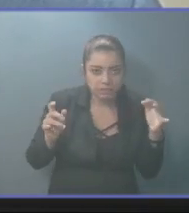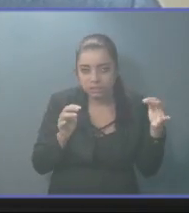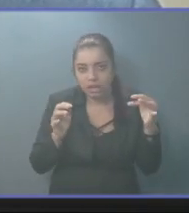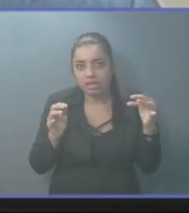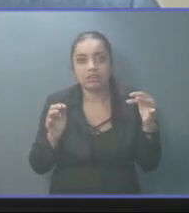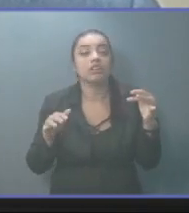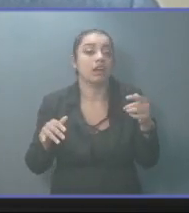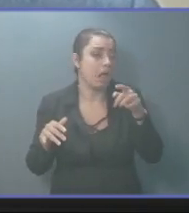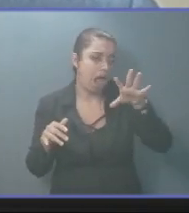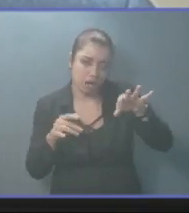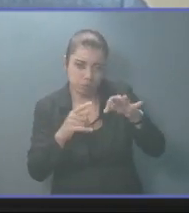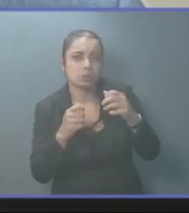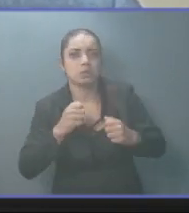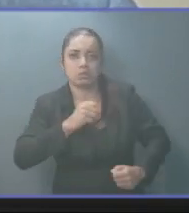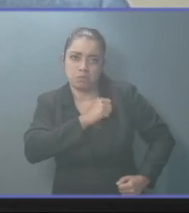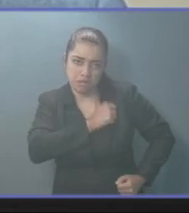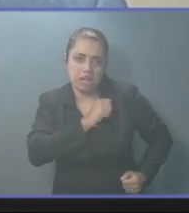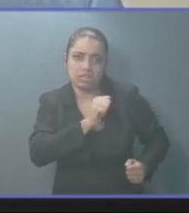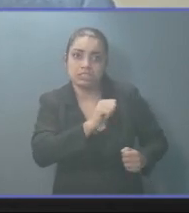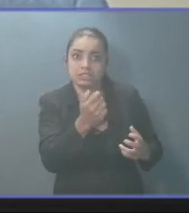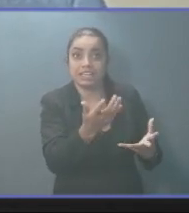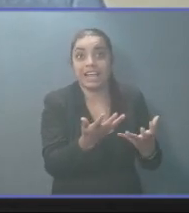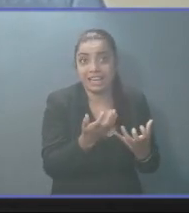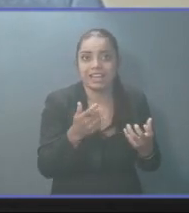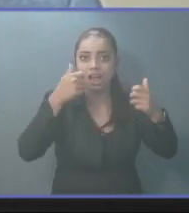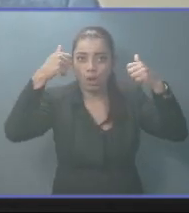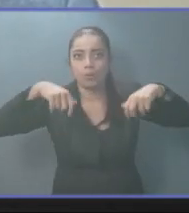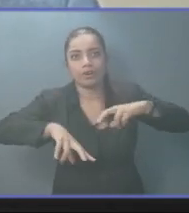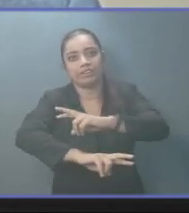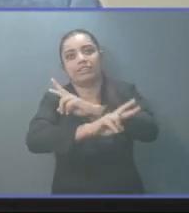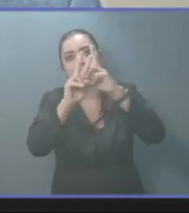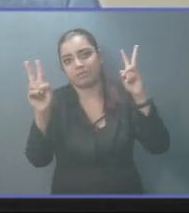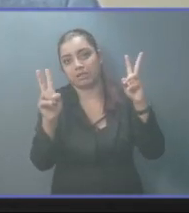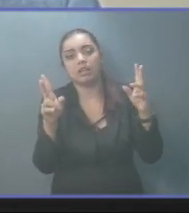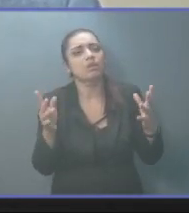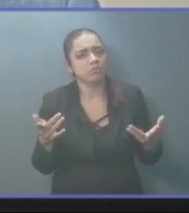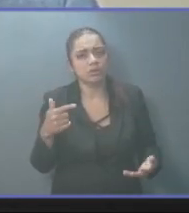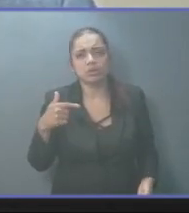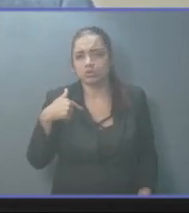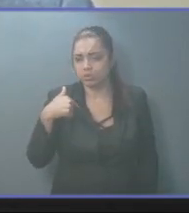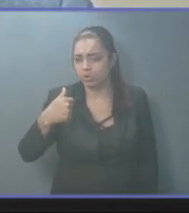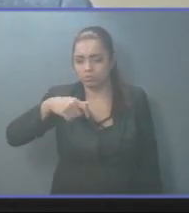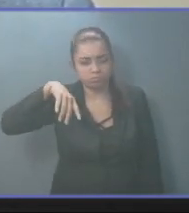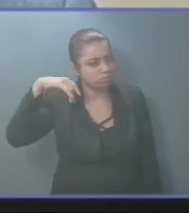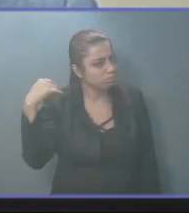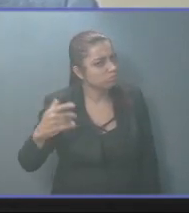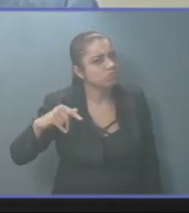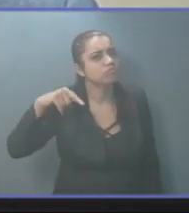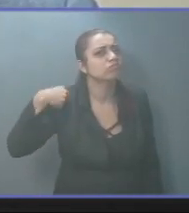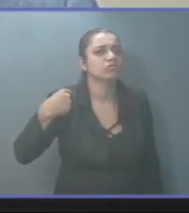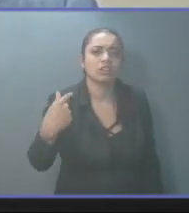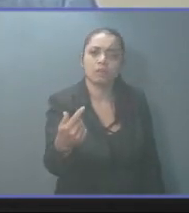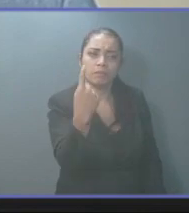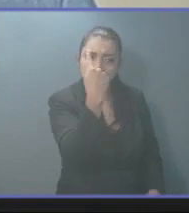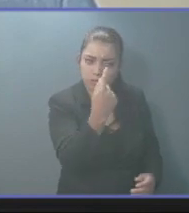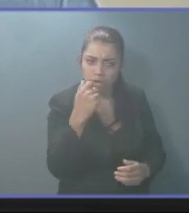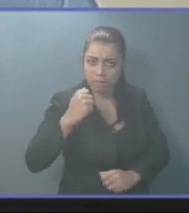y por eso siempre tenido respeto por los militares que le hacen honor a su carrera